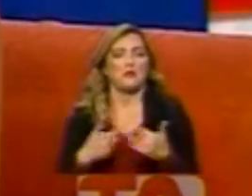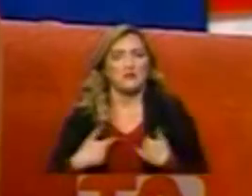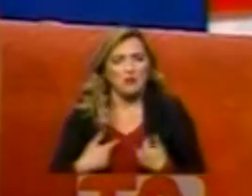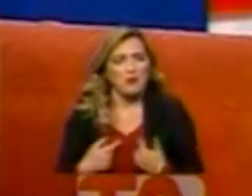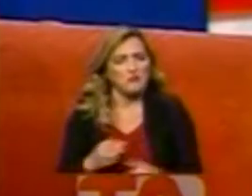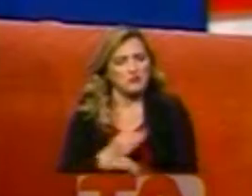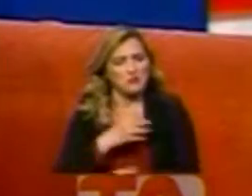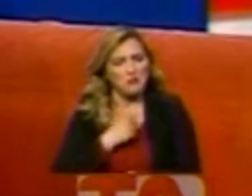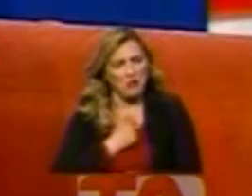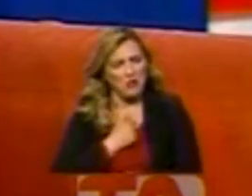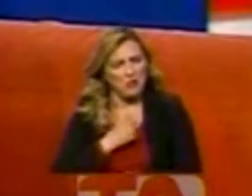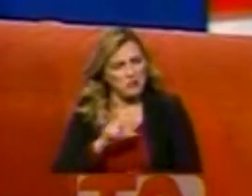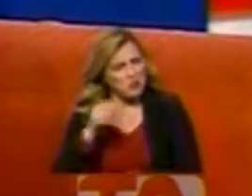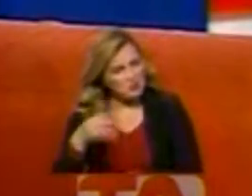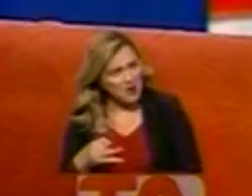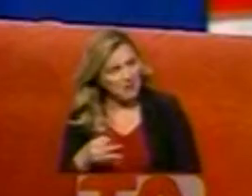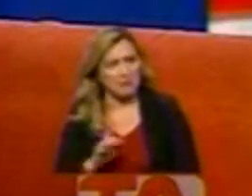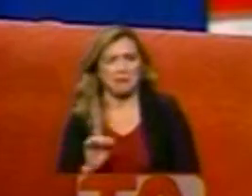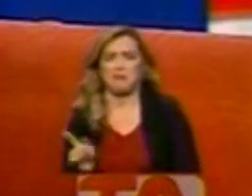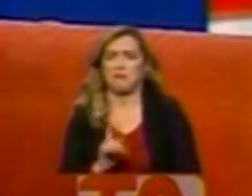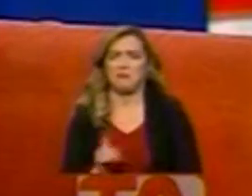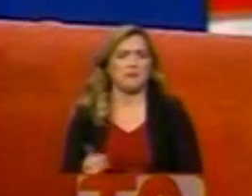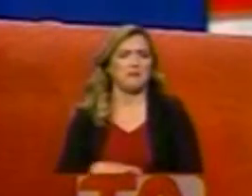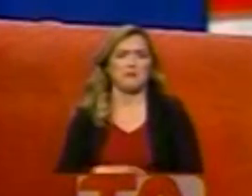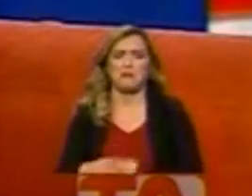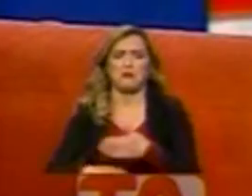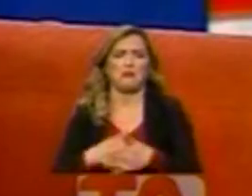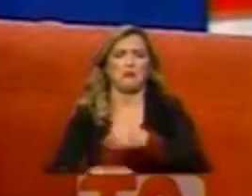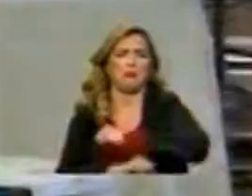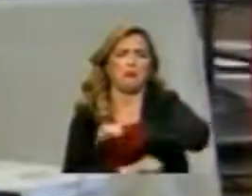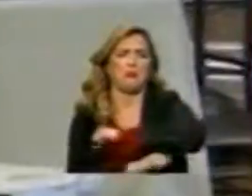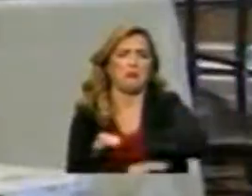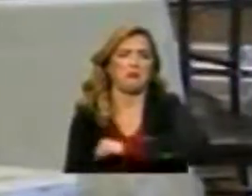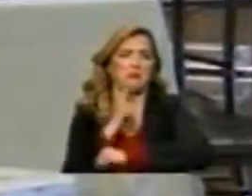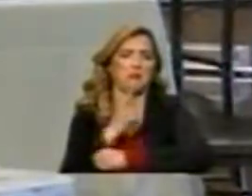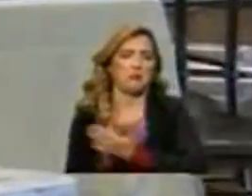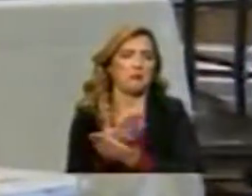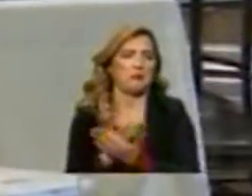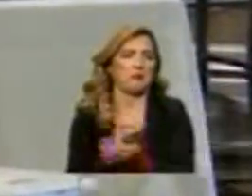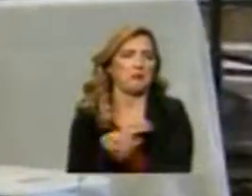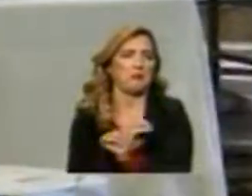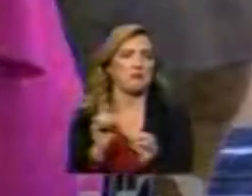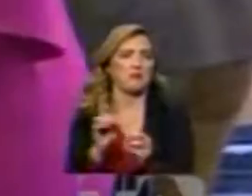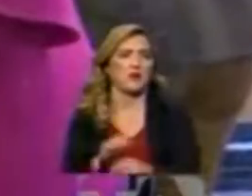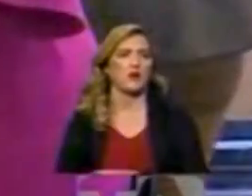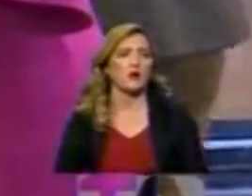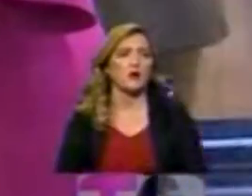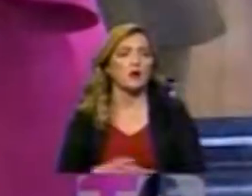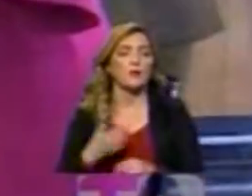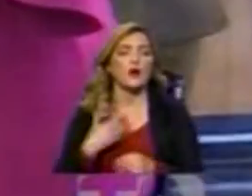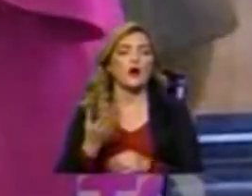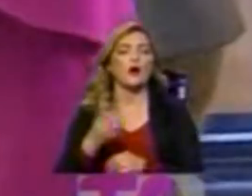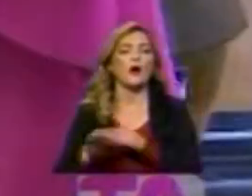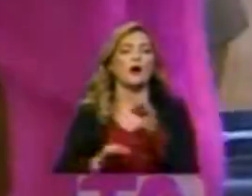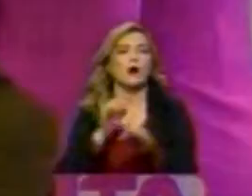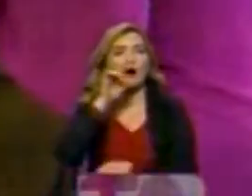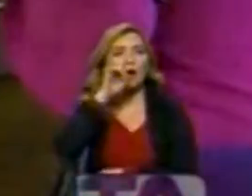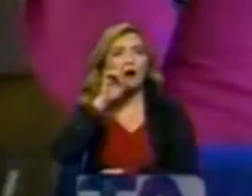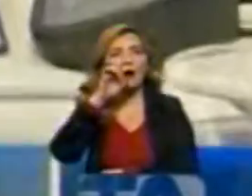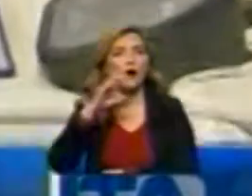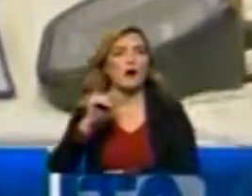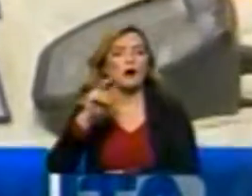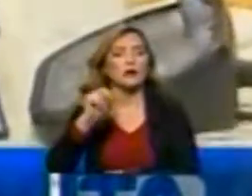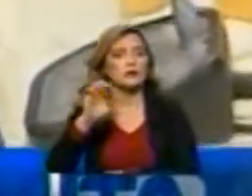sus funciones y que el proceso no tiene sustento. Funcionarios del CNE llegaron primero, pusieron en la mesa de